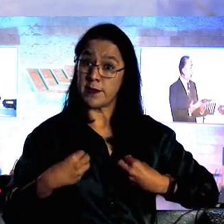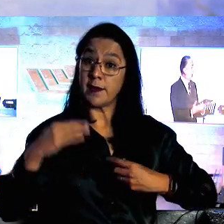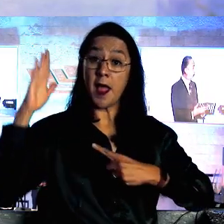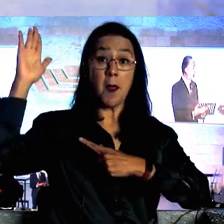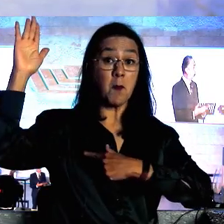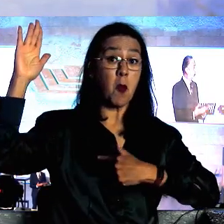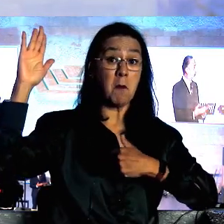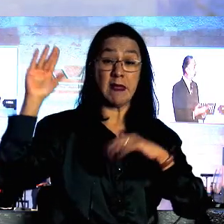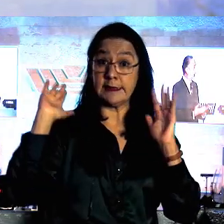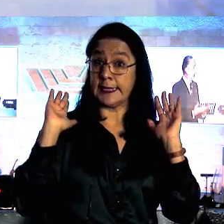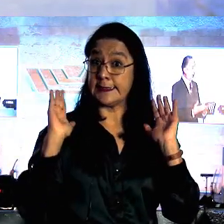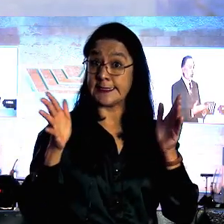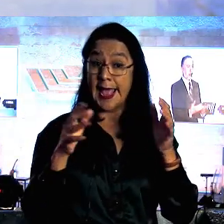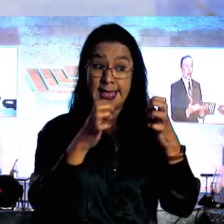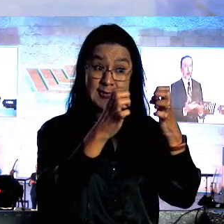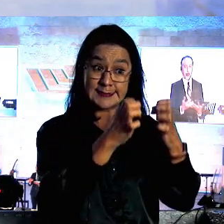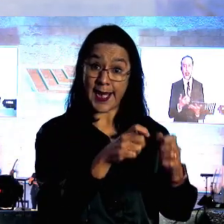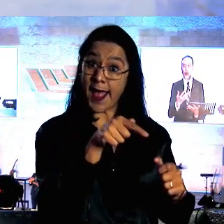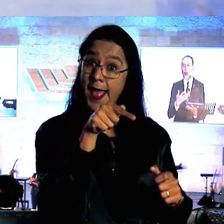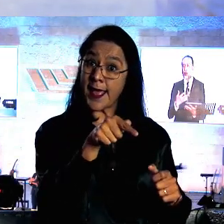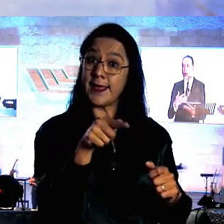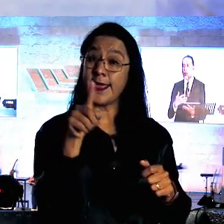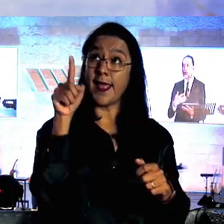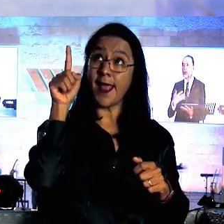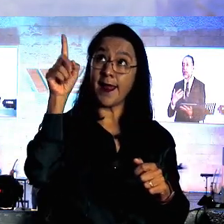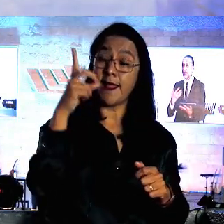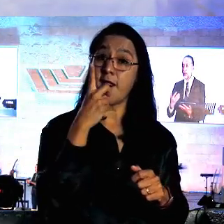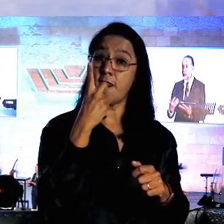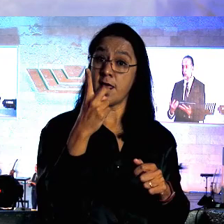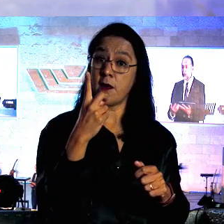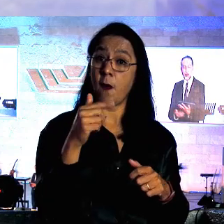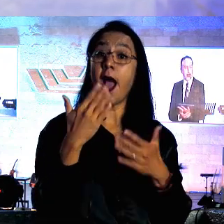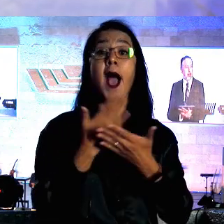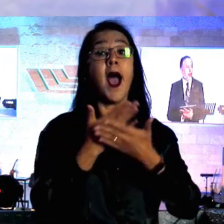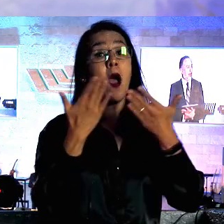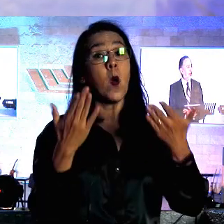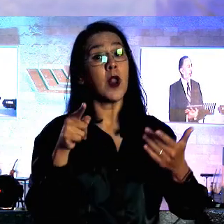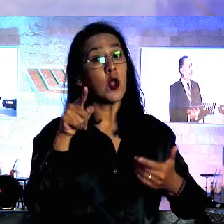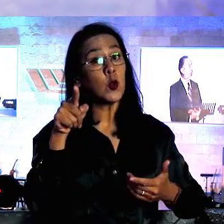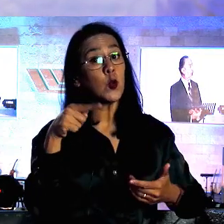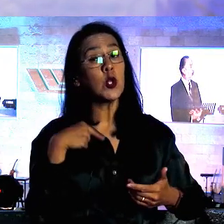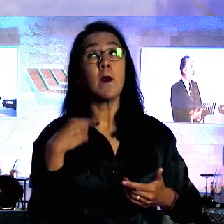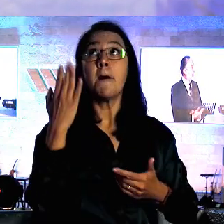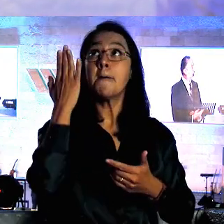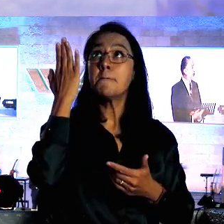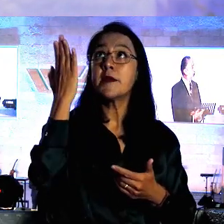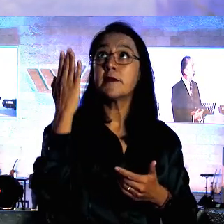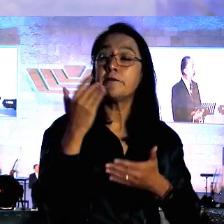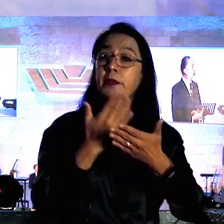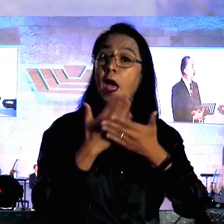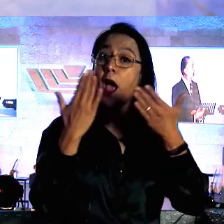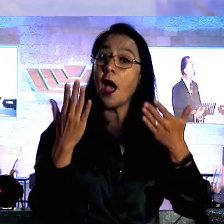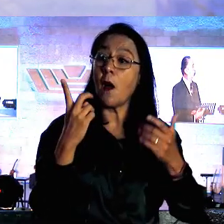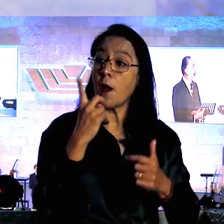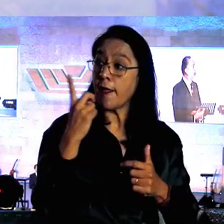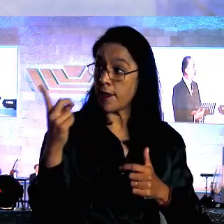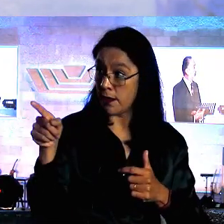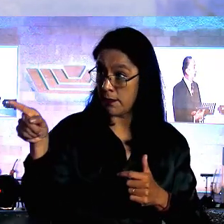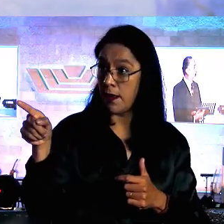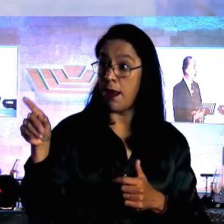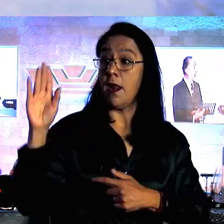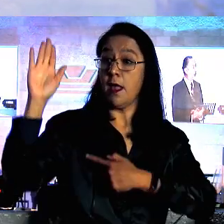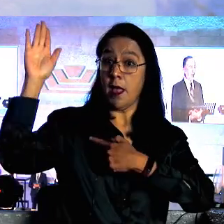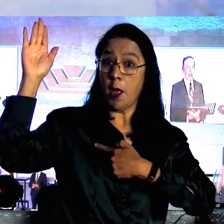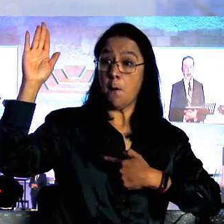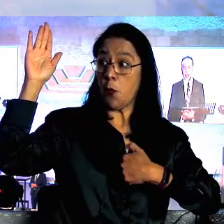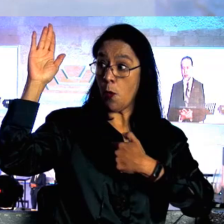Él ya las dijo, ahora es cuestión de que tú y yo las pidamos. Así que dile a la persona que tienes a tu lado, las promesas ya están